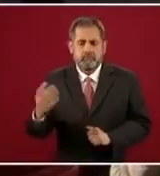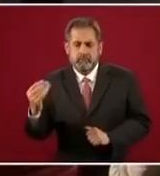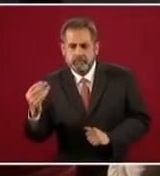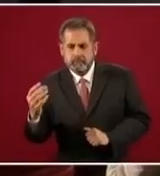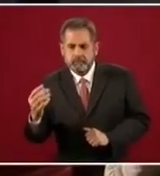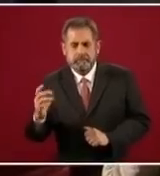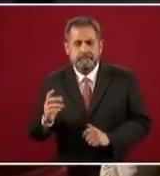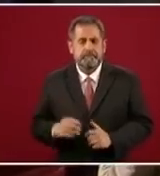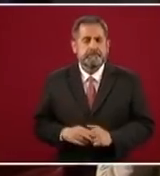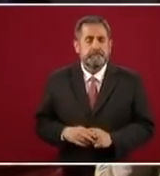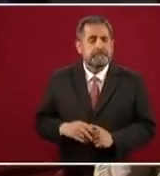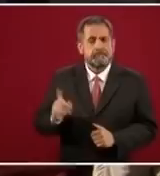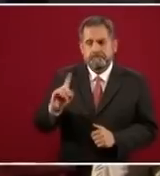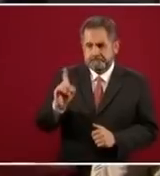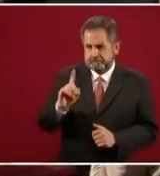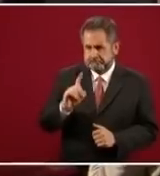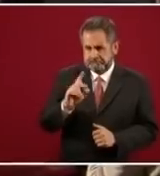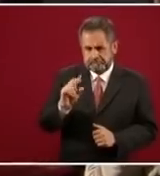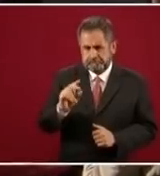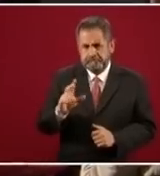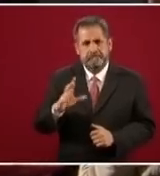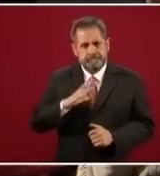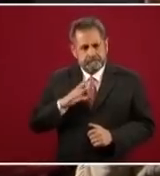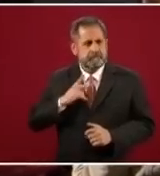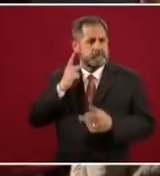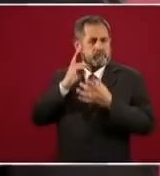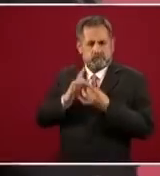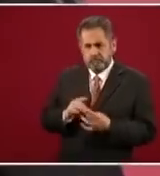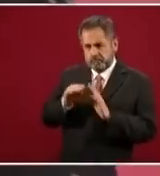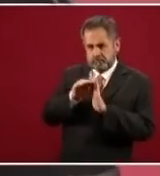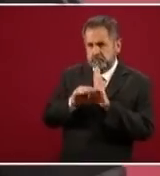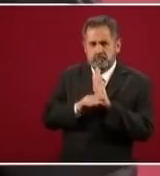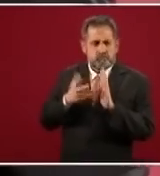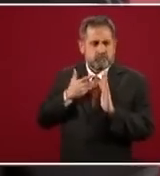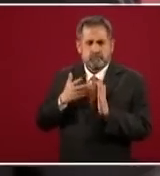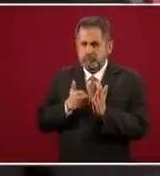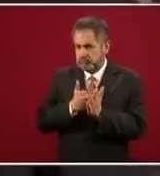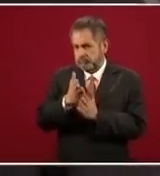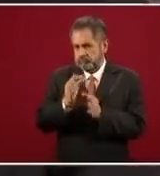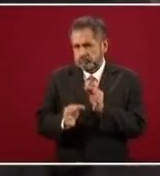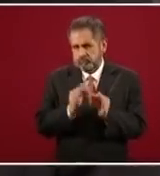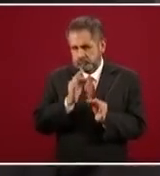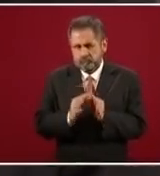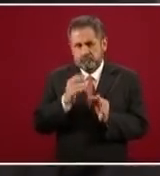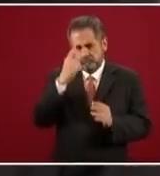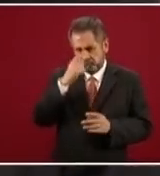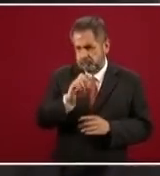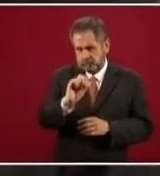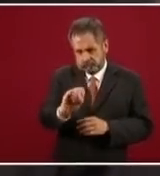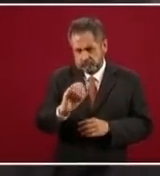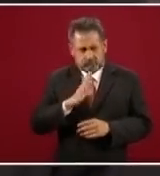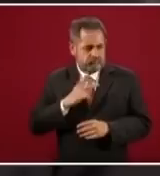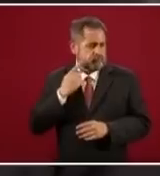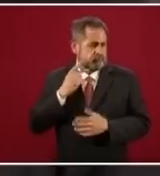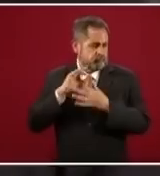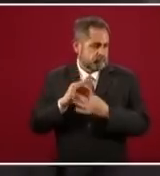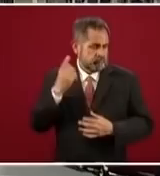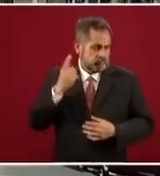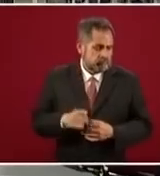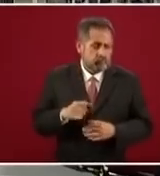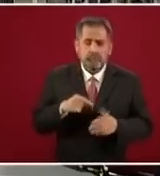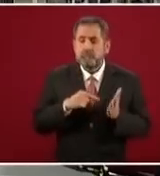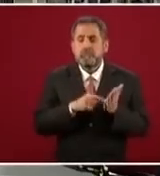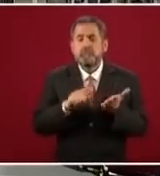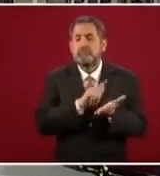No, sí, sí hay política de Estado, claro que sí, para que se cumpla con